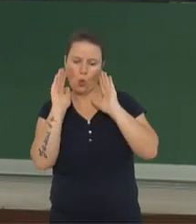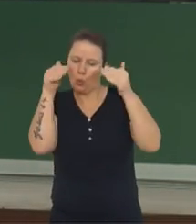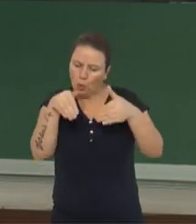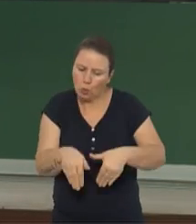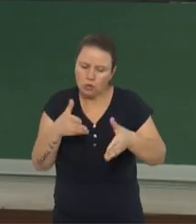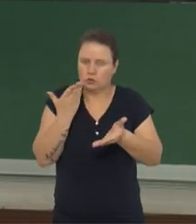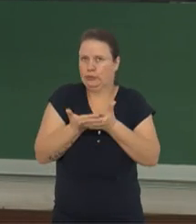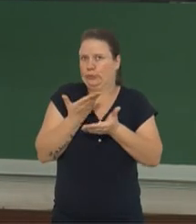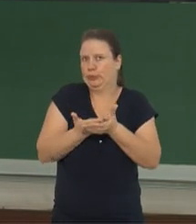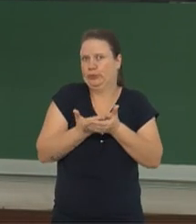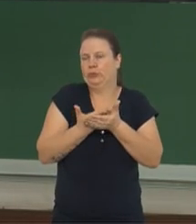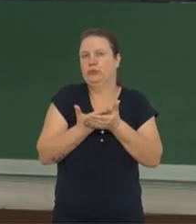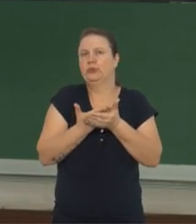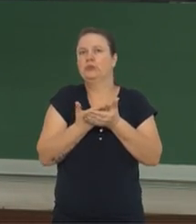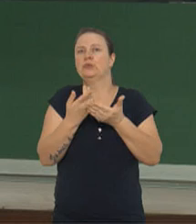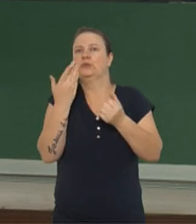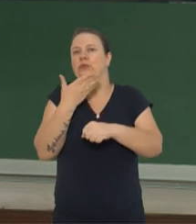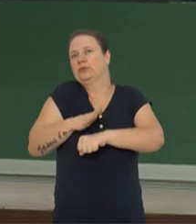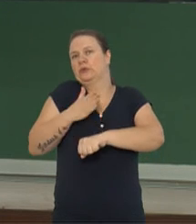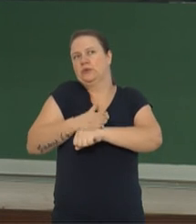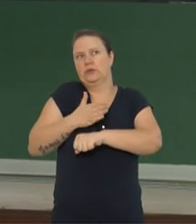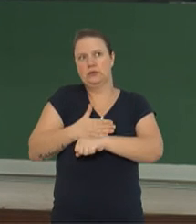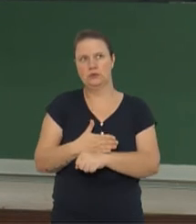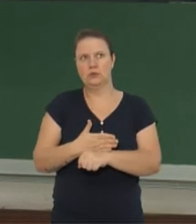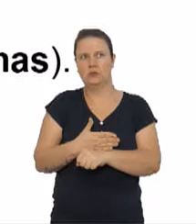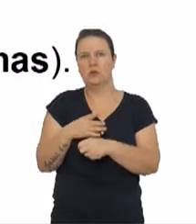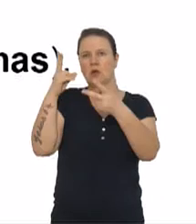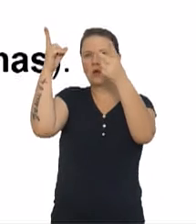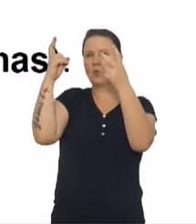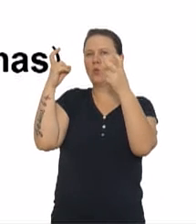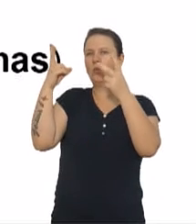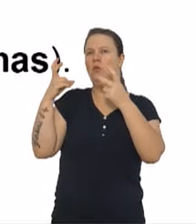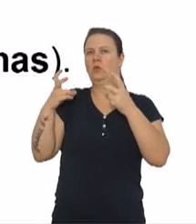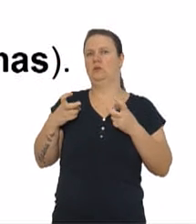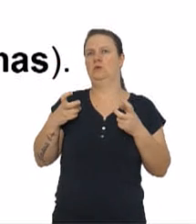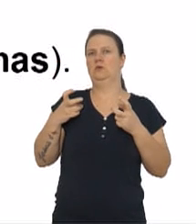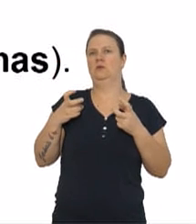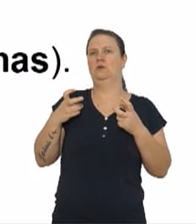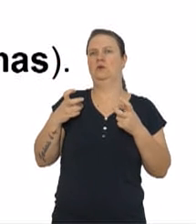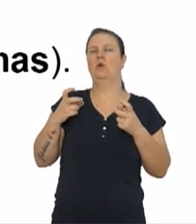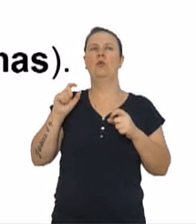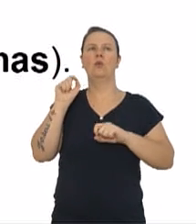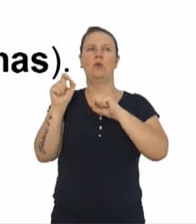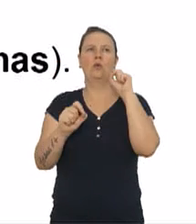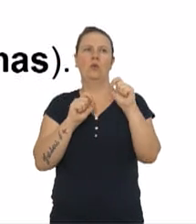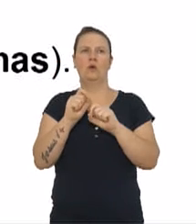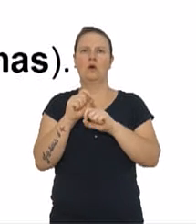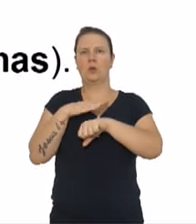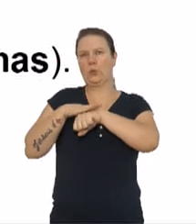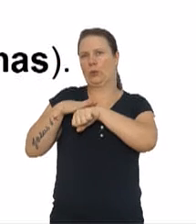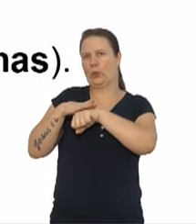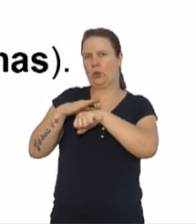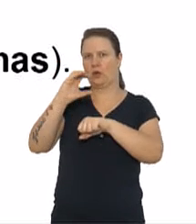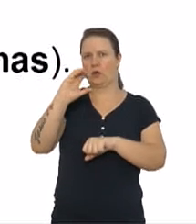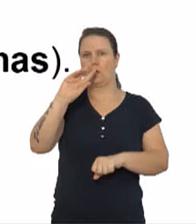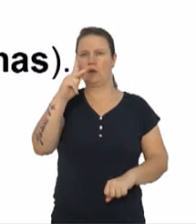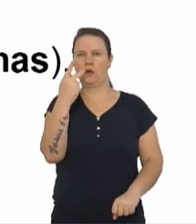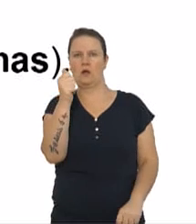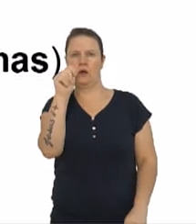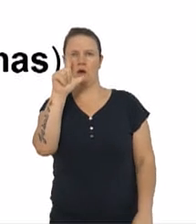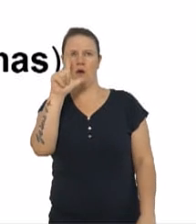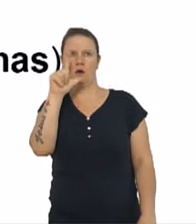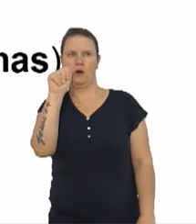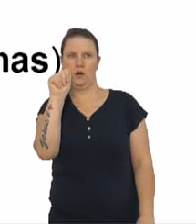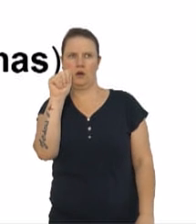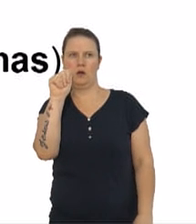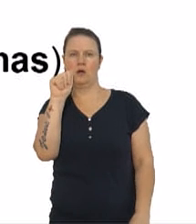estudios. Entonces, ¿cuál es el ejercicio? Observa la siguiente charla, conversa. y elige,